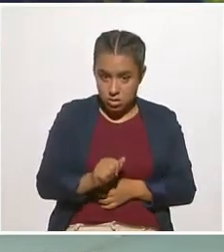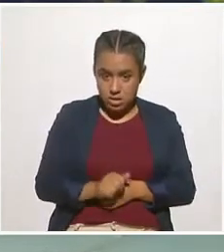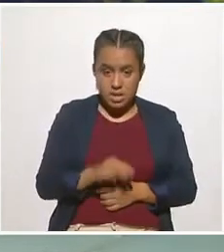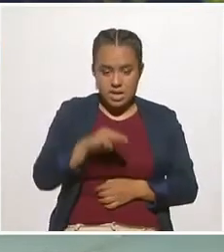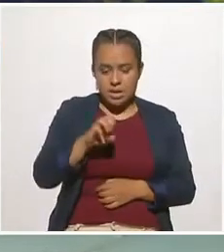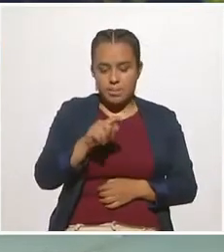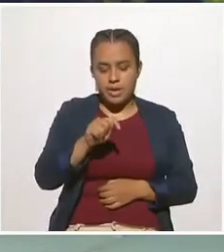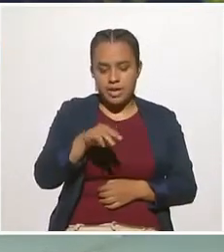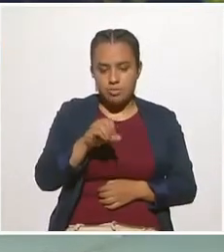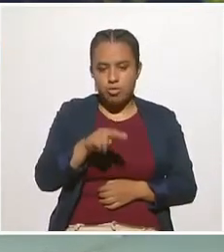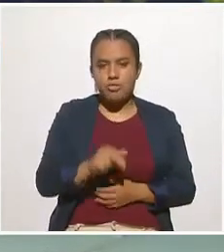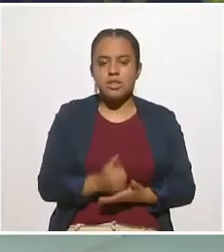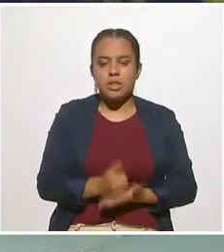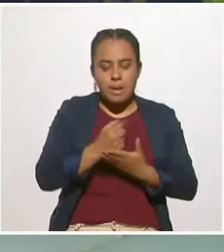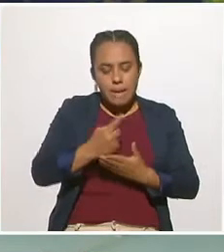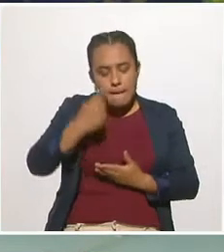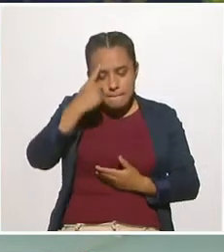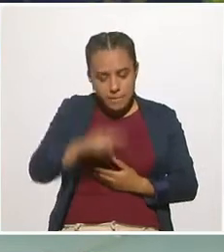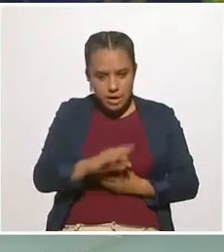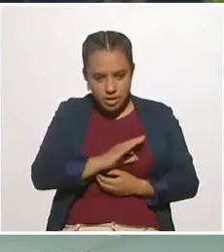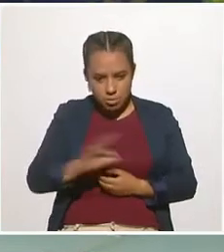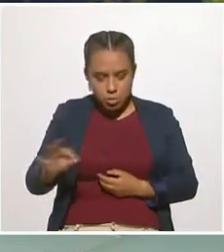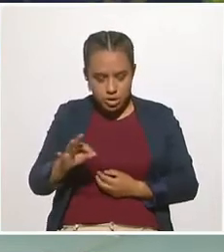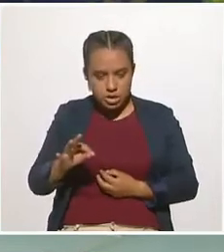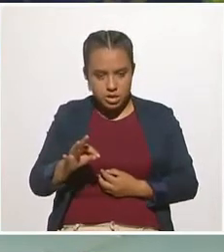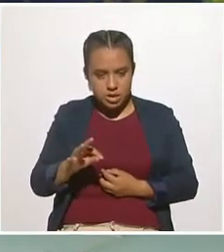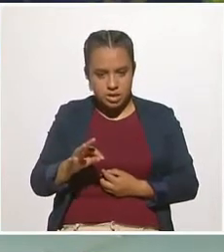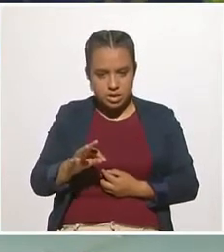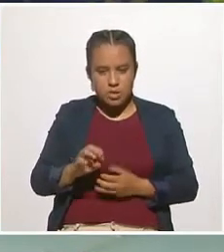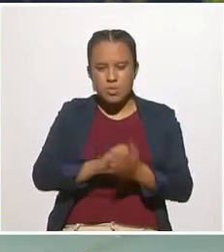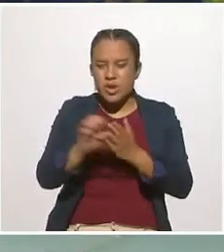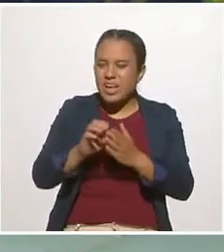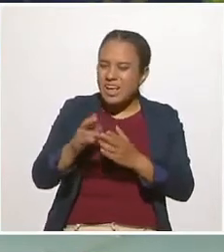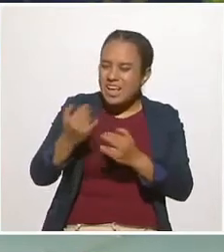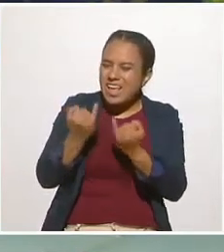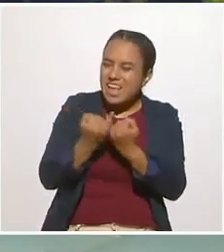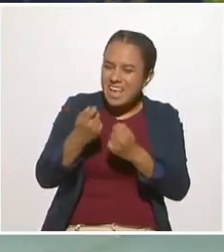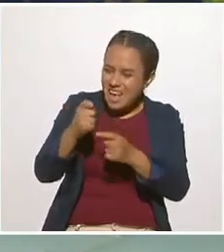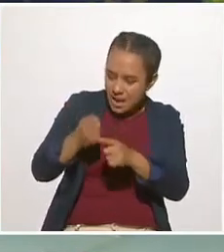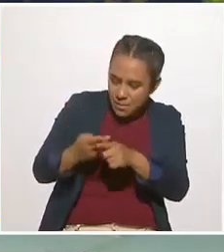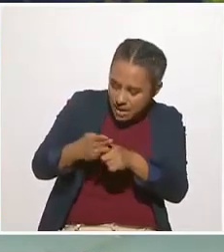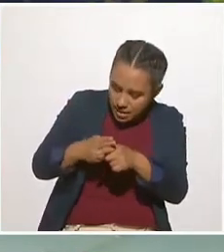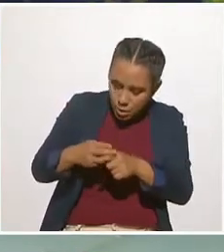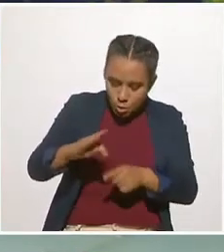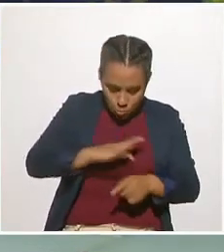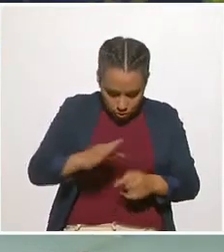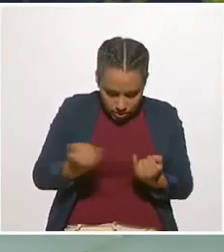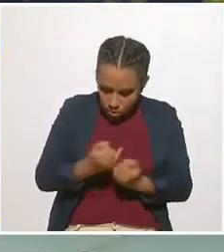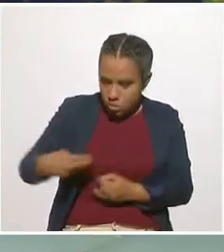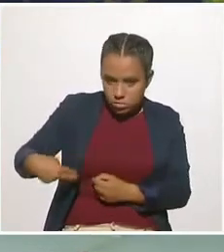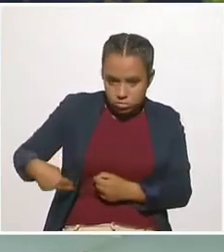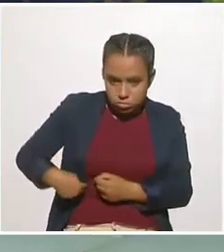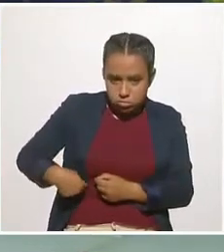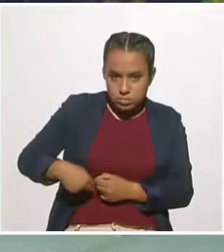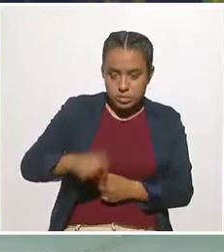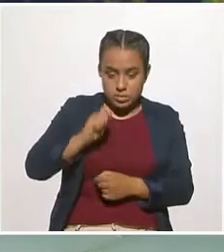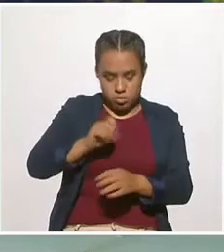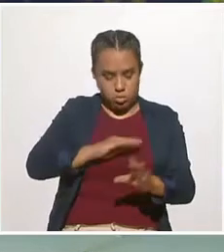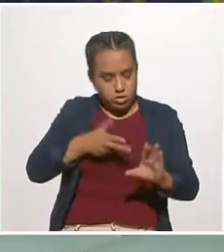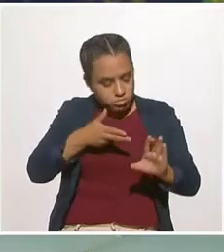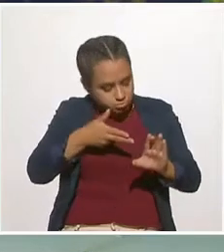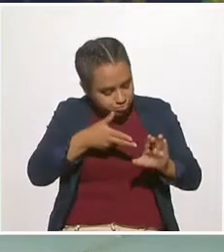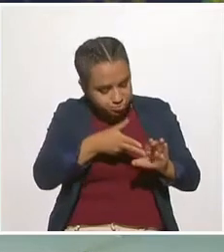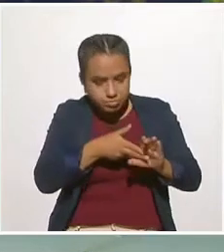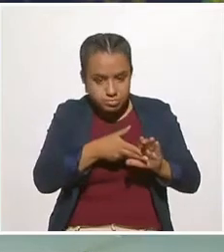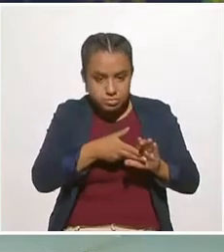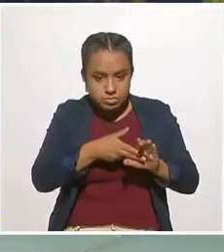salida de ir con el herrero así lista para entrar en el cerrojo para que pueda ahora